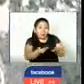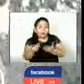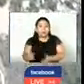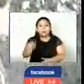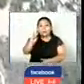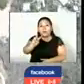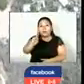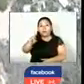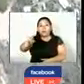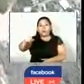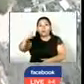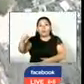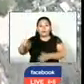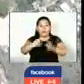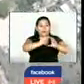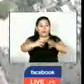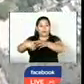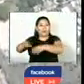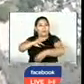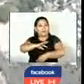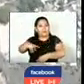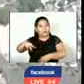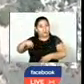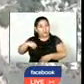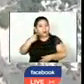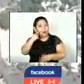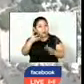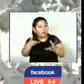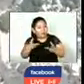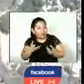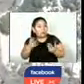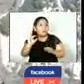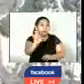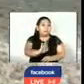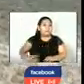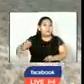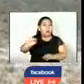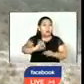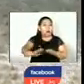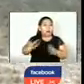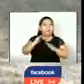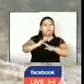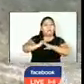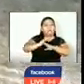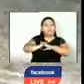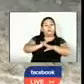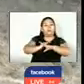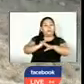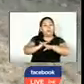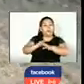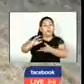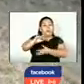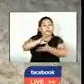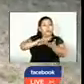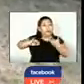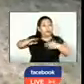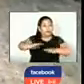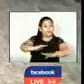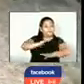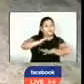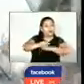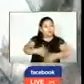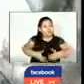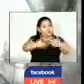familias salvadoreñas. Con este proyecto se pretende reducir significativamente la contaminación de las centrales hidroeléctricas